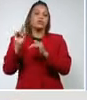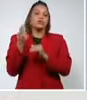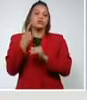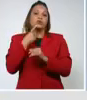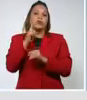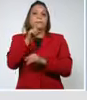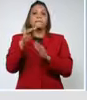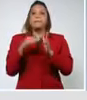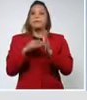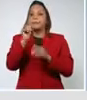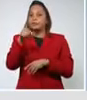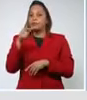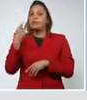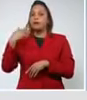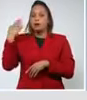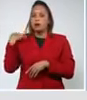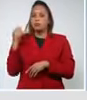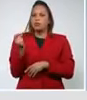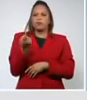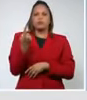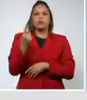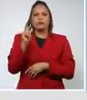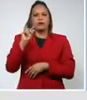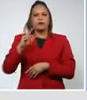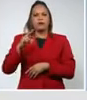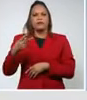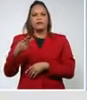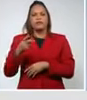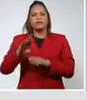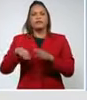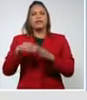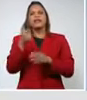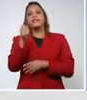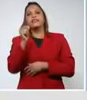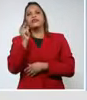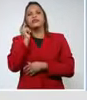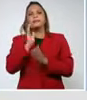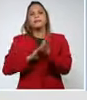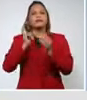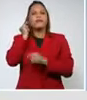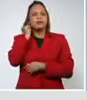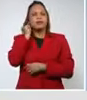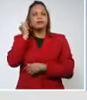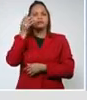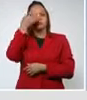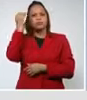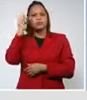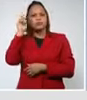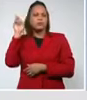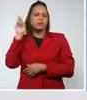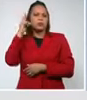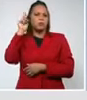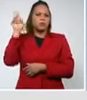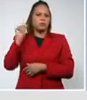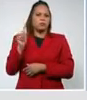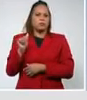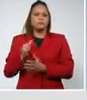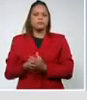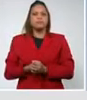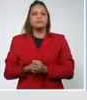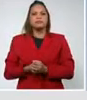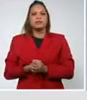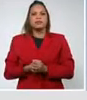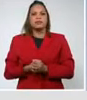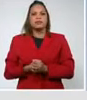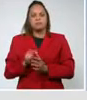que fue en una ocasión días anteriores. El 10 de febrero, si no me falla la memoria. Vamos a verlo ahí, sí. No creo que más reciente, pero vamos